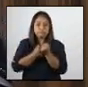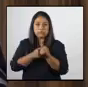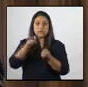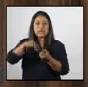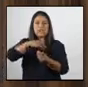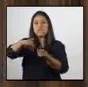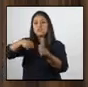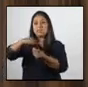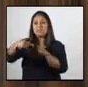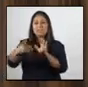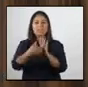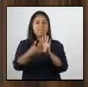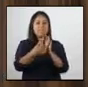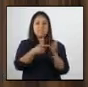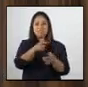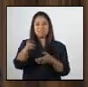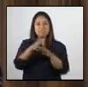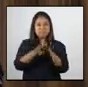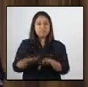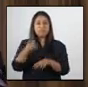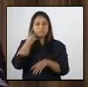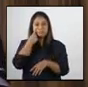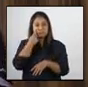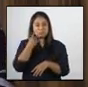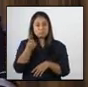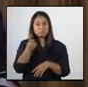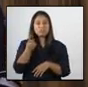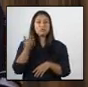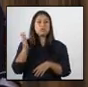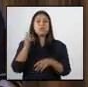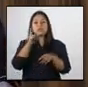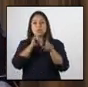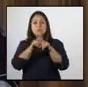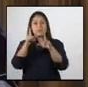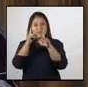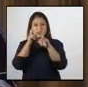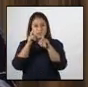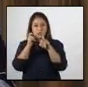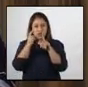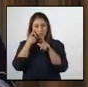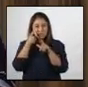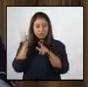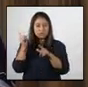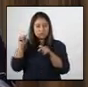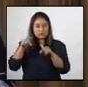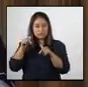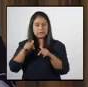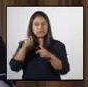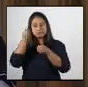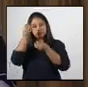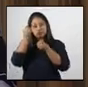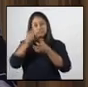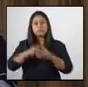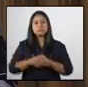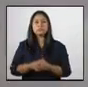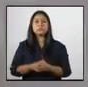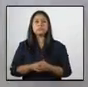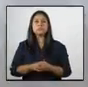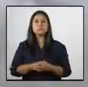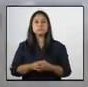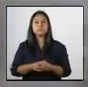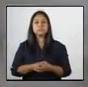afectadas tal y como podemos verlas y apreciar las en las fotos que acompañan esta presentación